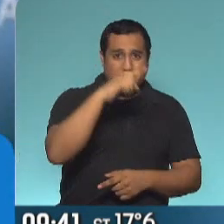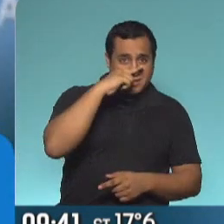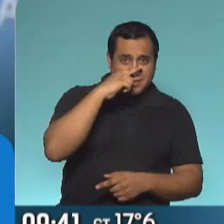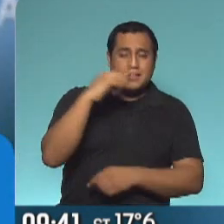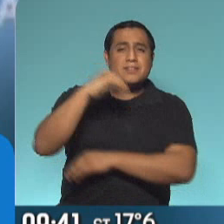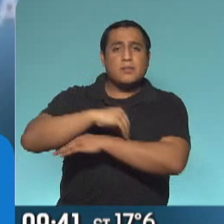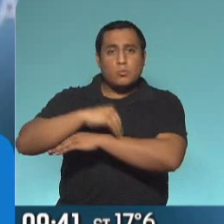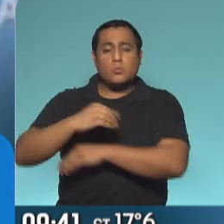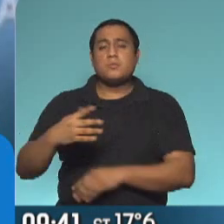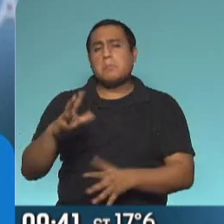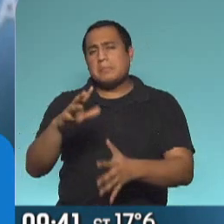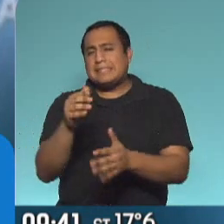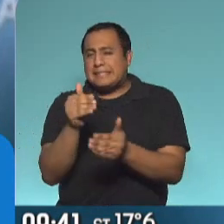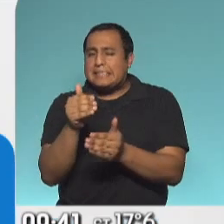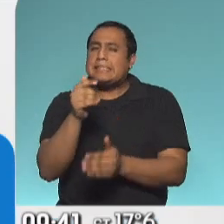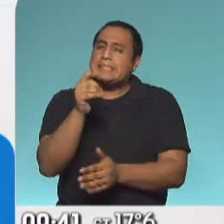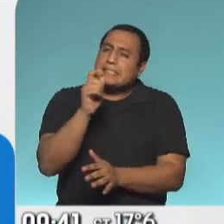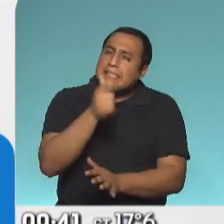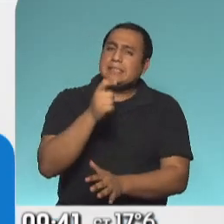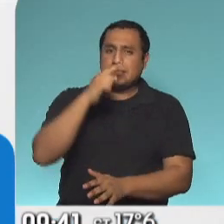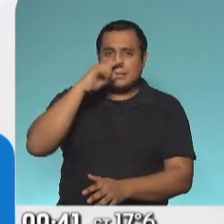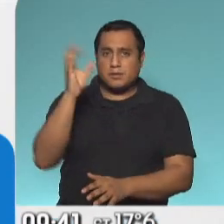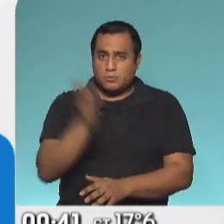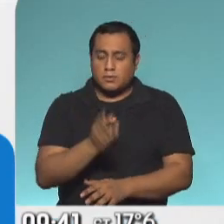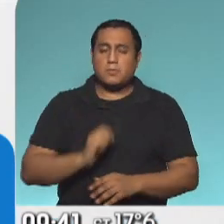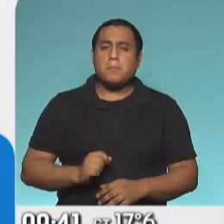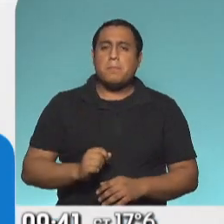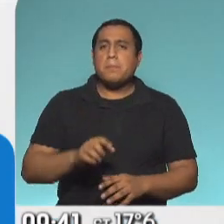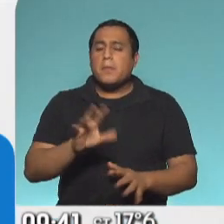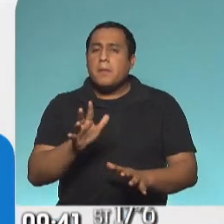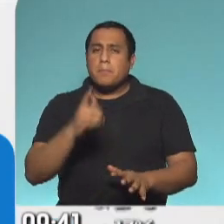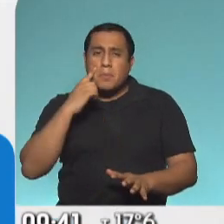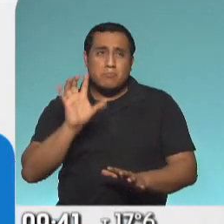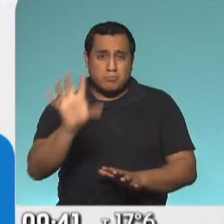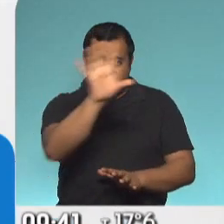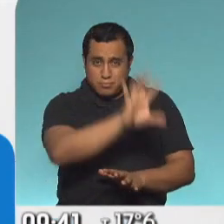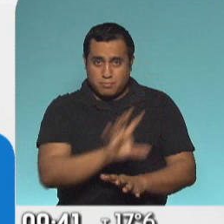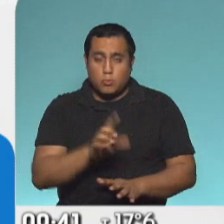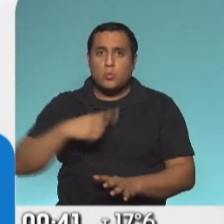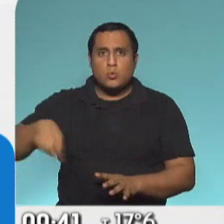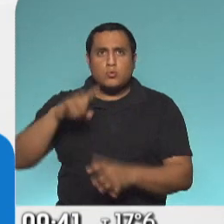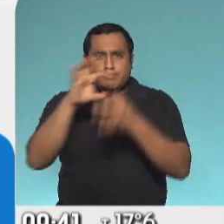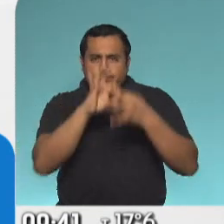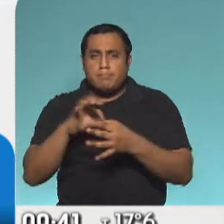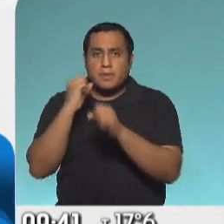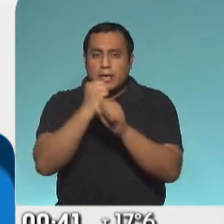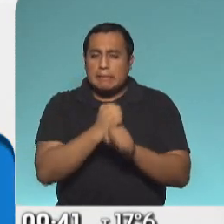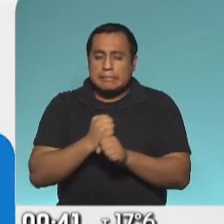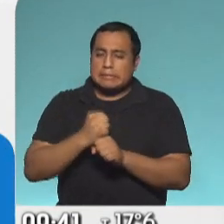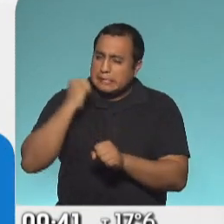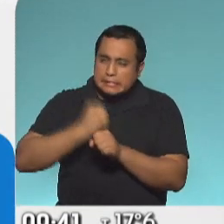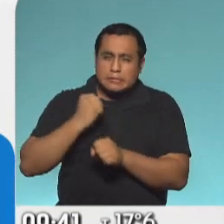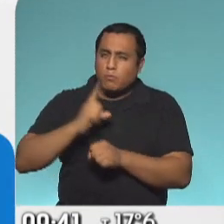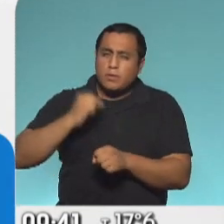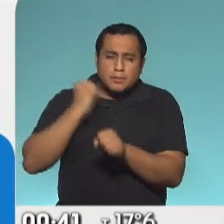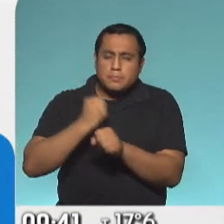santacruz tiene cerca del 70% estas son las las jurisdicciones con las que estamos trabajando intensamente para poder